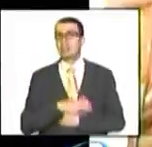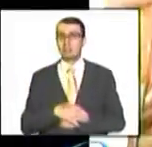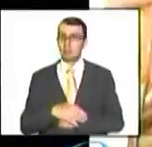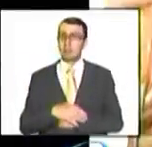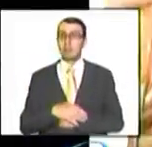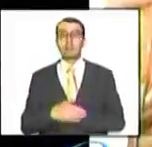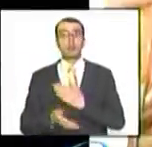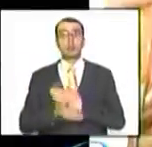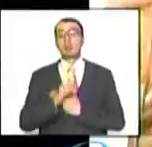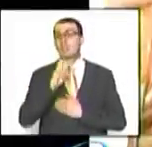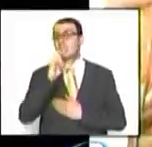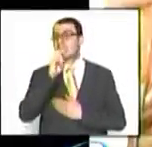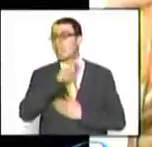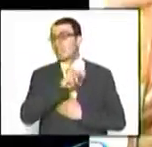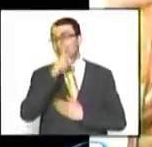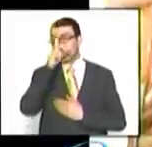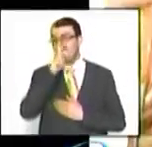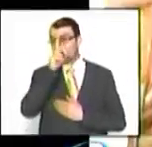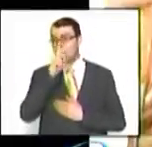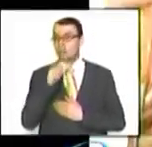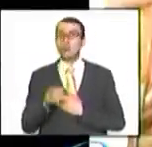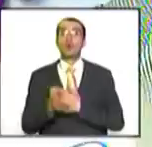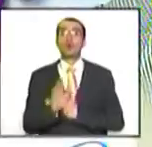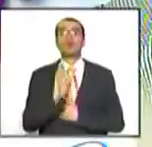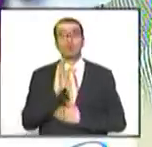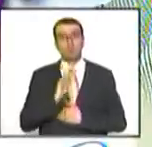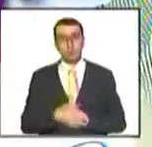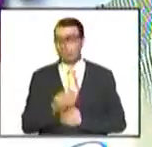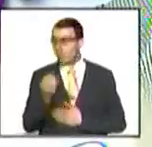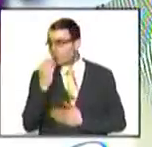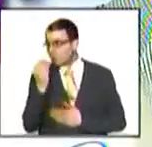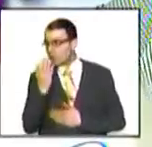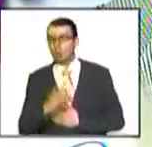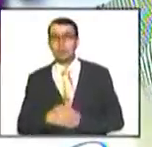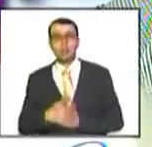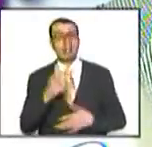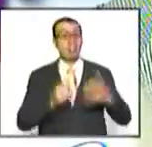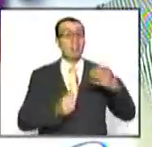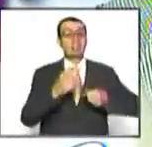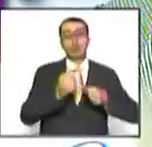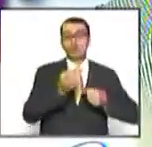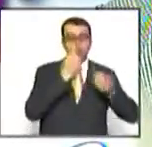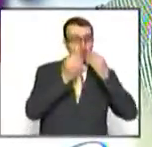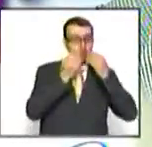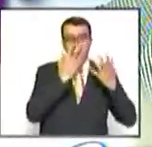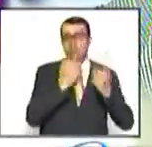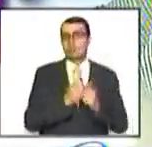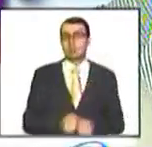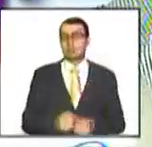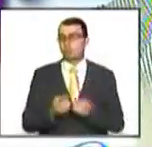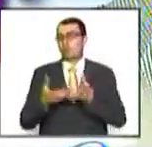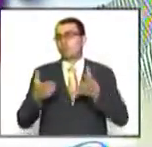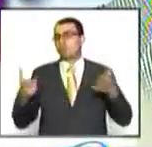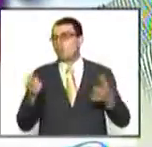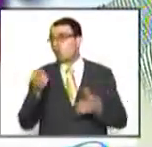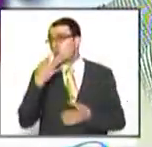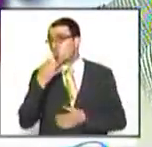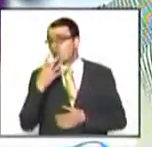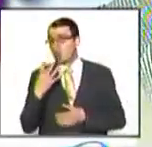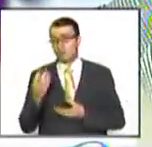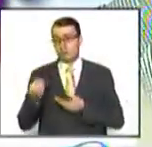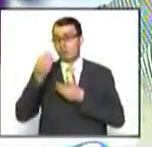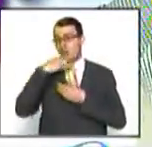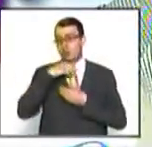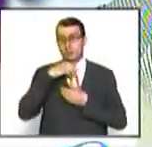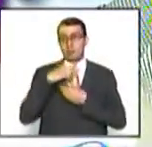seguir comiendo carne de cerdo, seguir estimulándose con su leche, seguir tomando, consumiendo cantidades de azúcar? Es lo primero